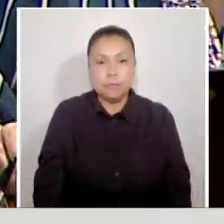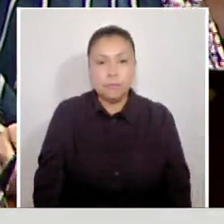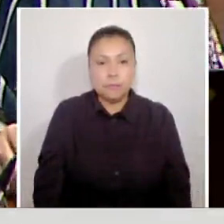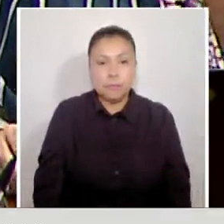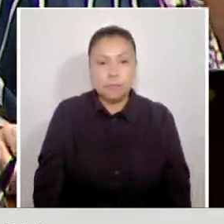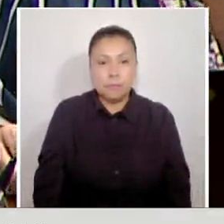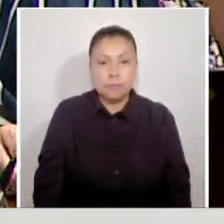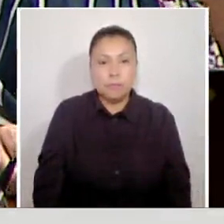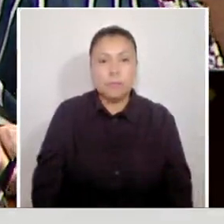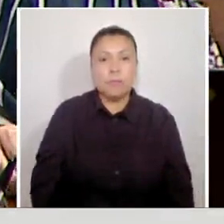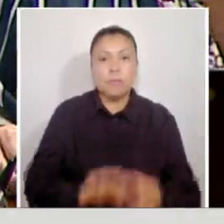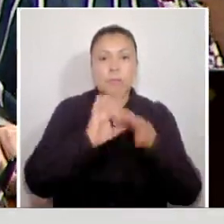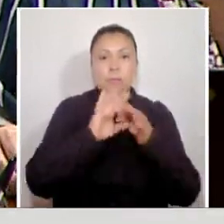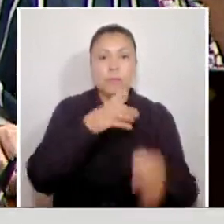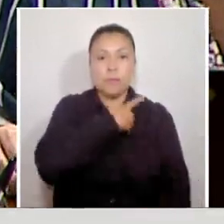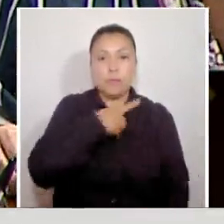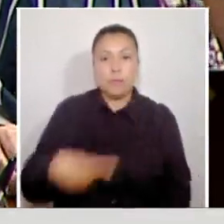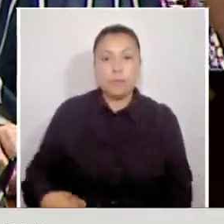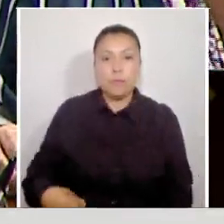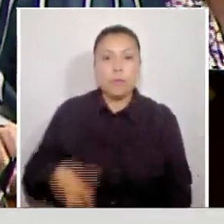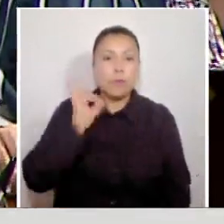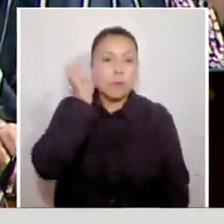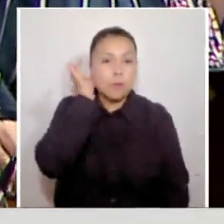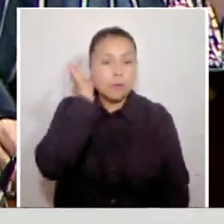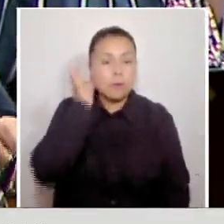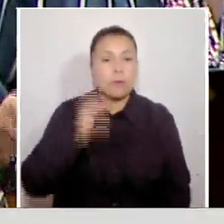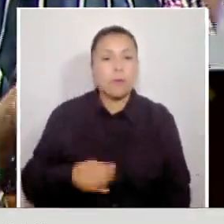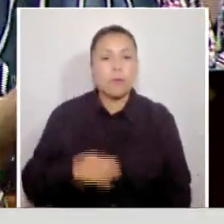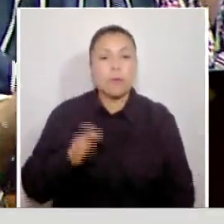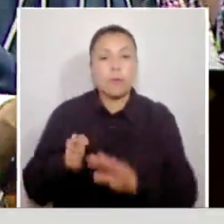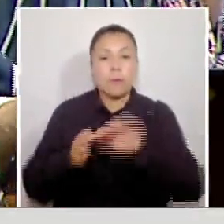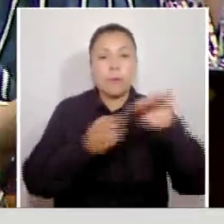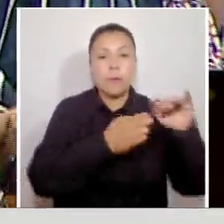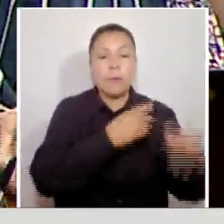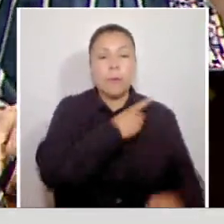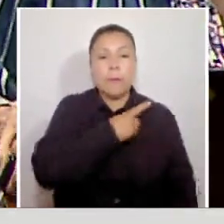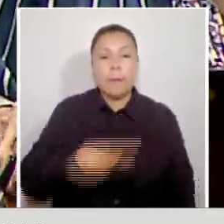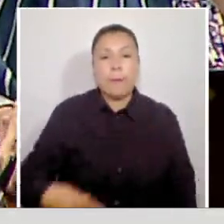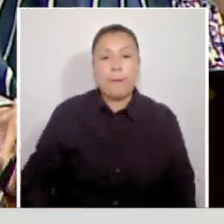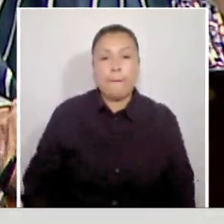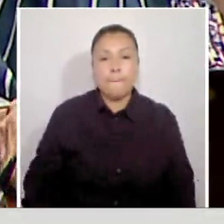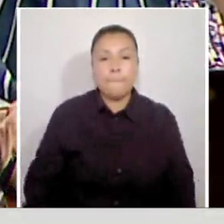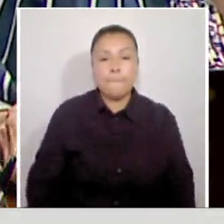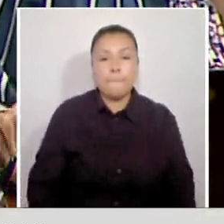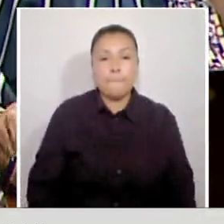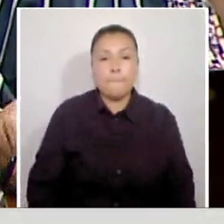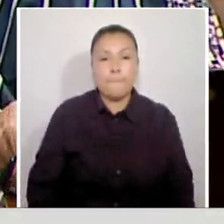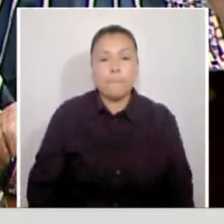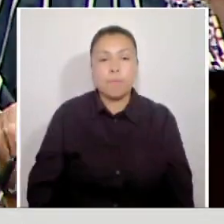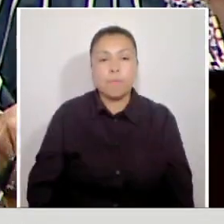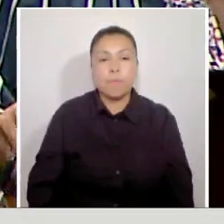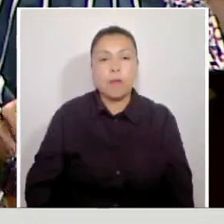Muchas gracias diputada tiene la palabra Don Roberto